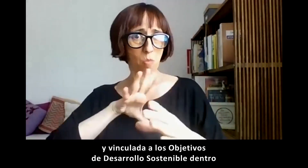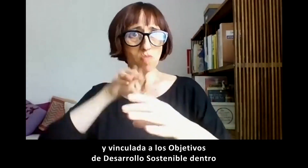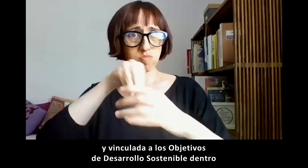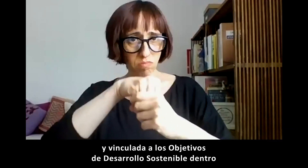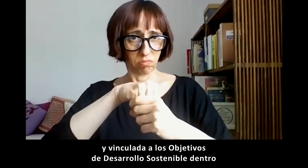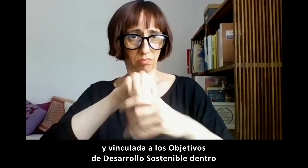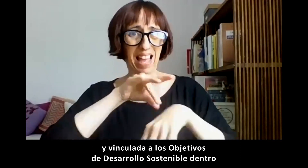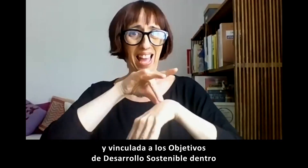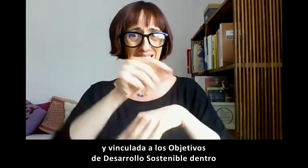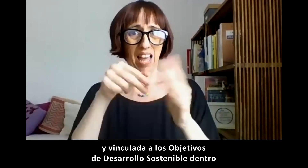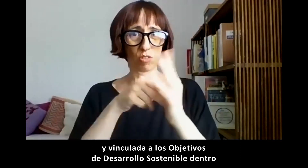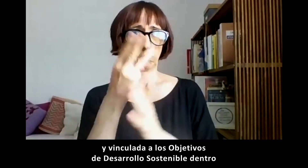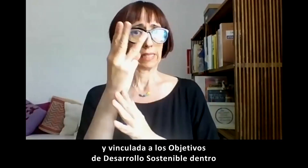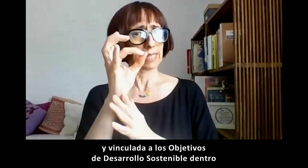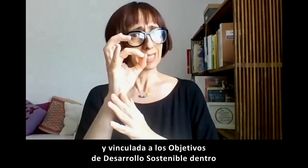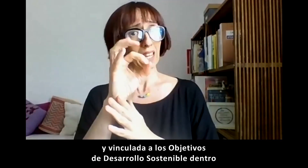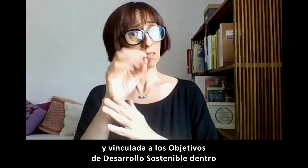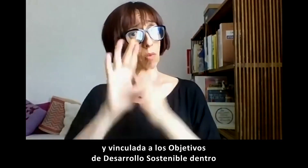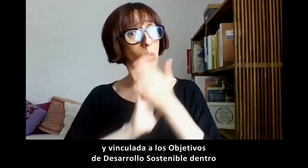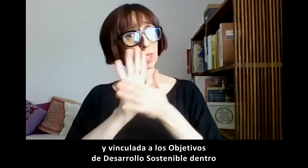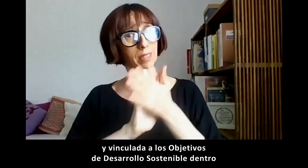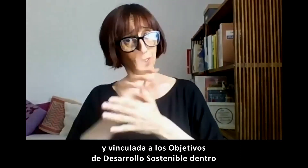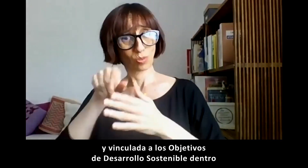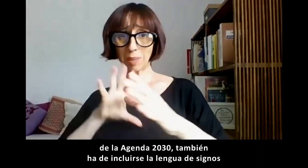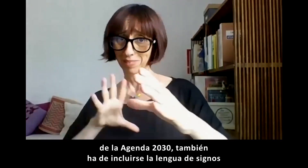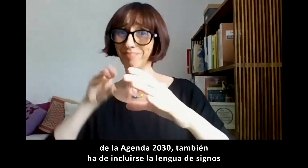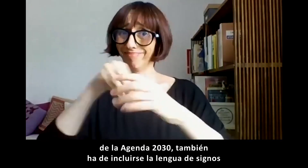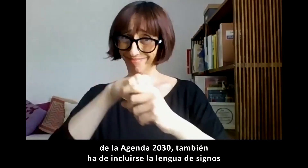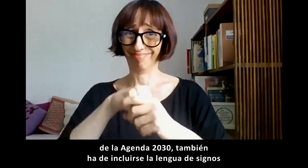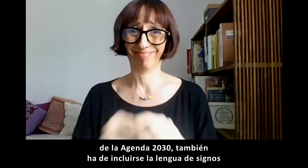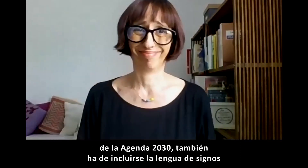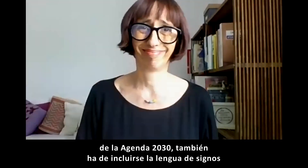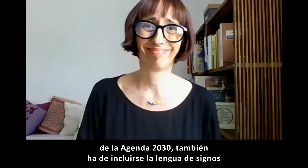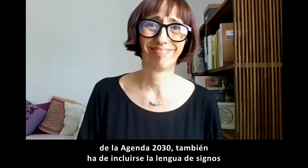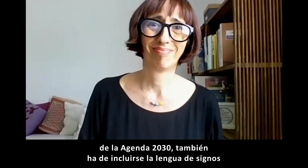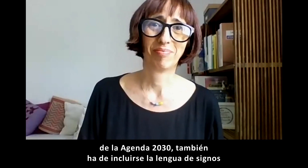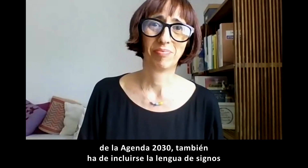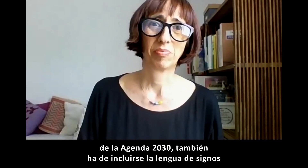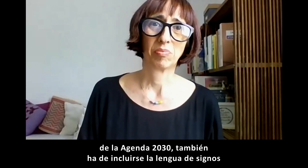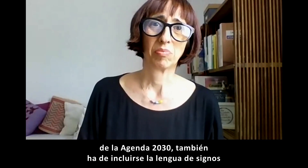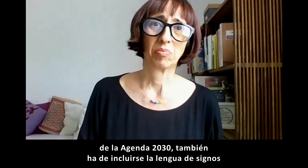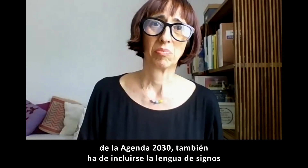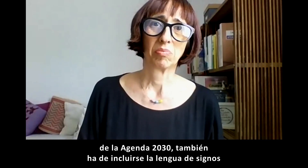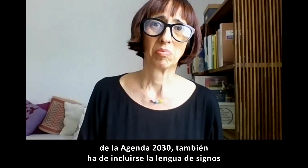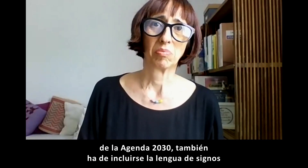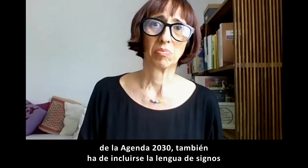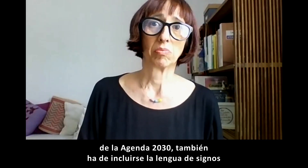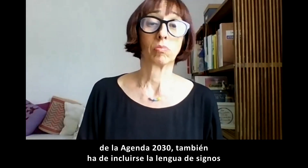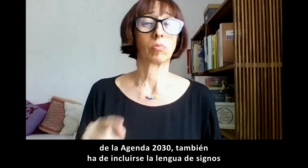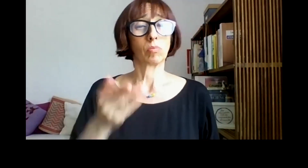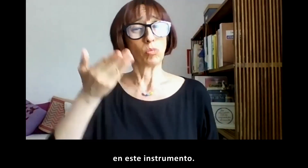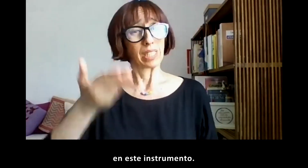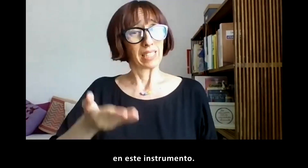Y vinculado a los Objetivos de Desarrollo Sostenible, dentro de la Agenda 2030 también ha de incluirse la lengua de